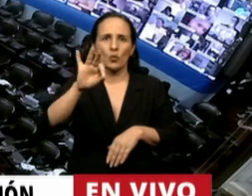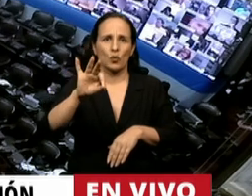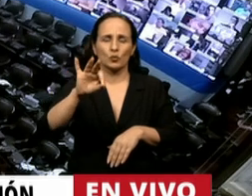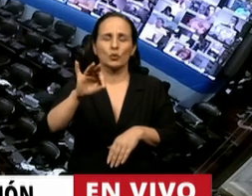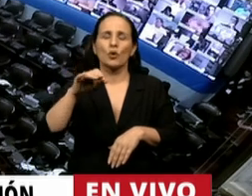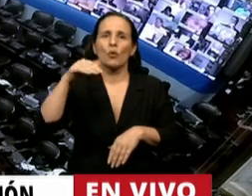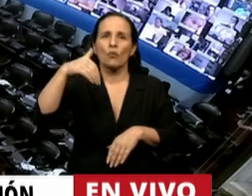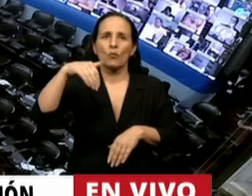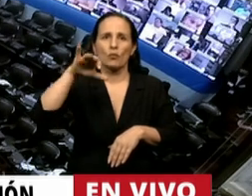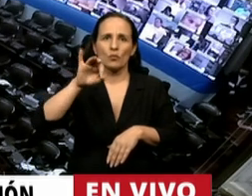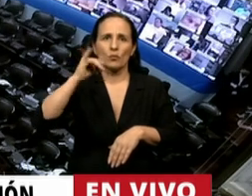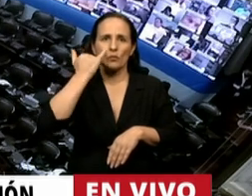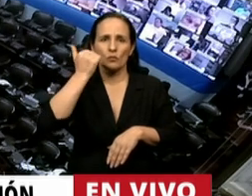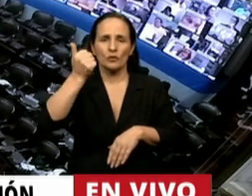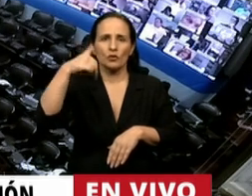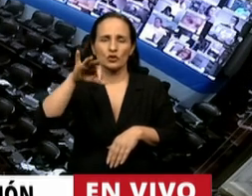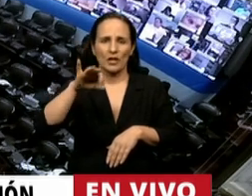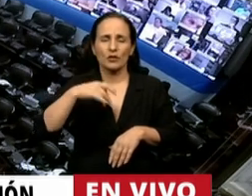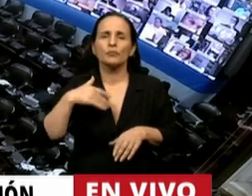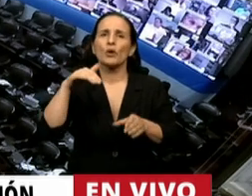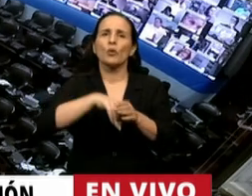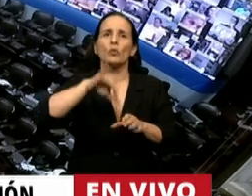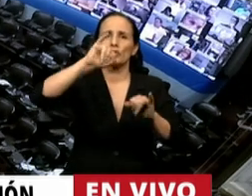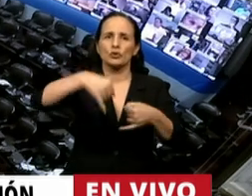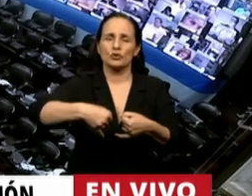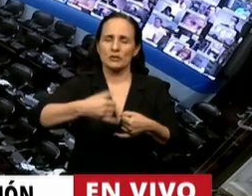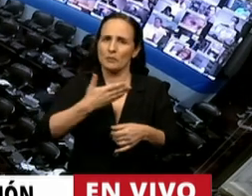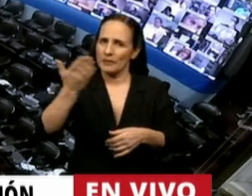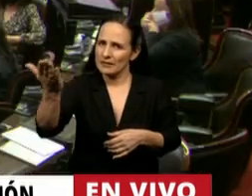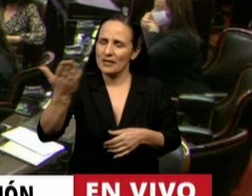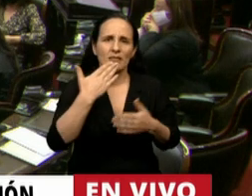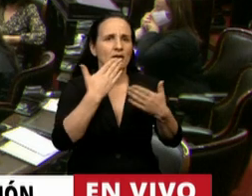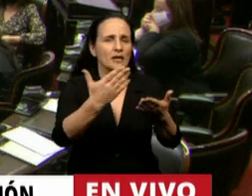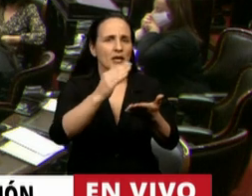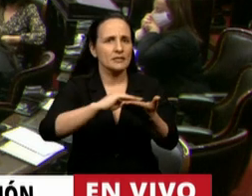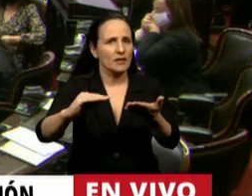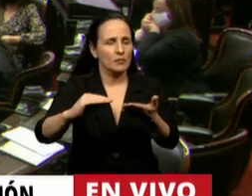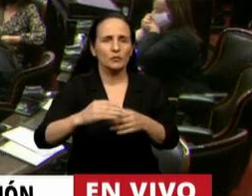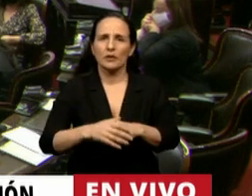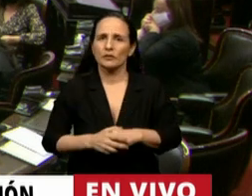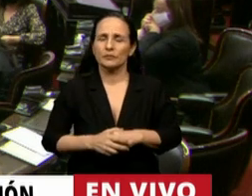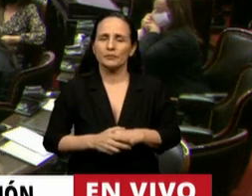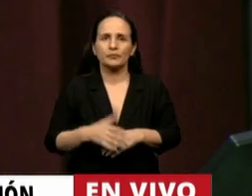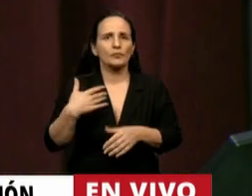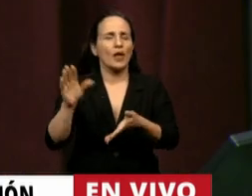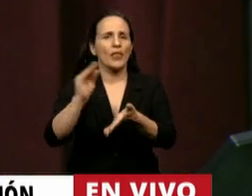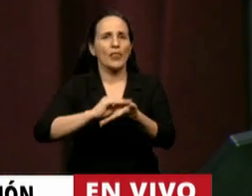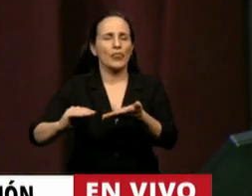mollano presidente es positivo Mi voto Gracias diputado